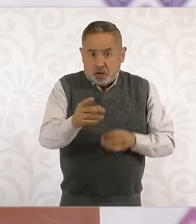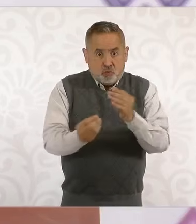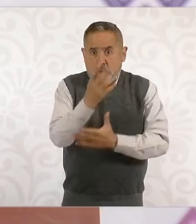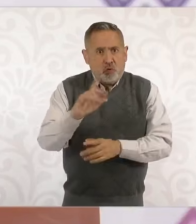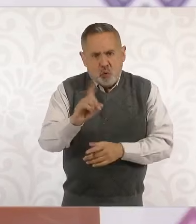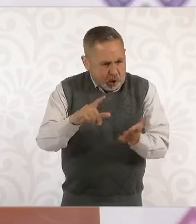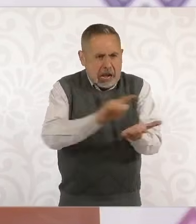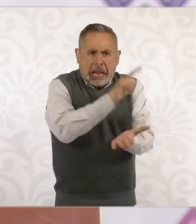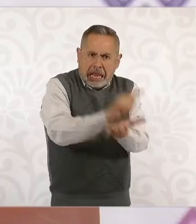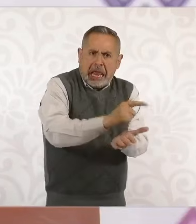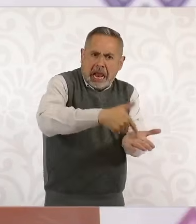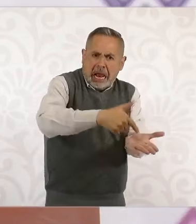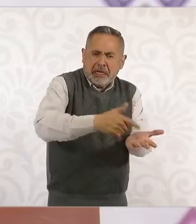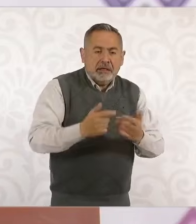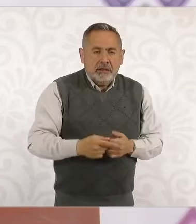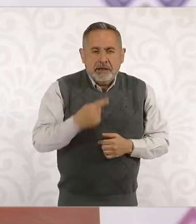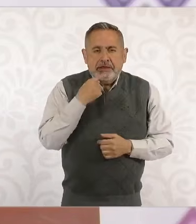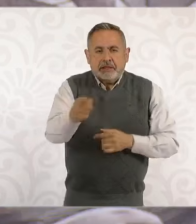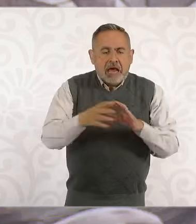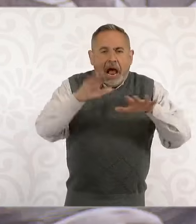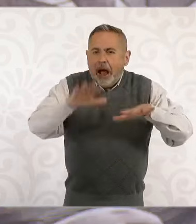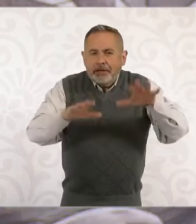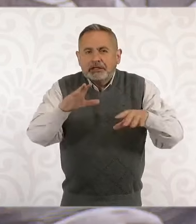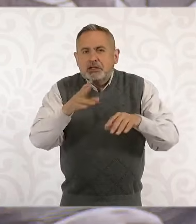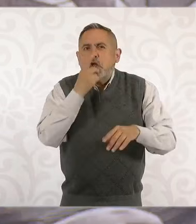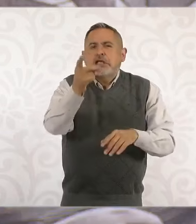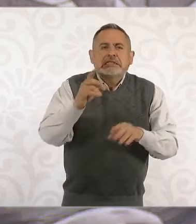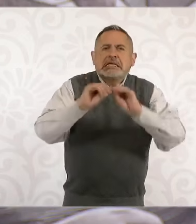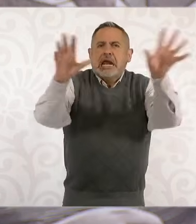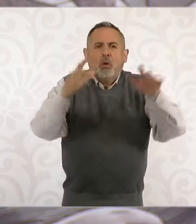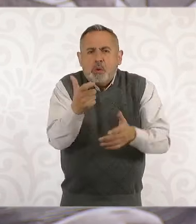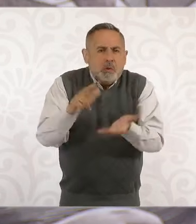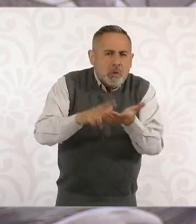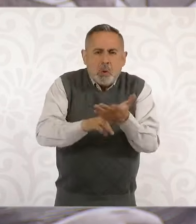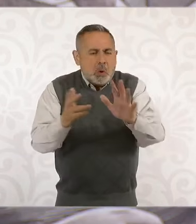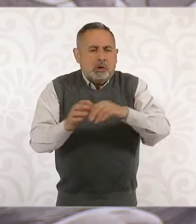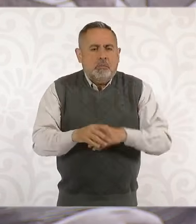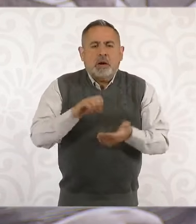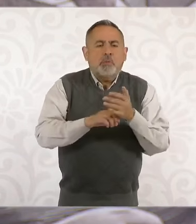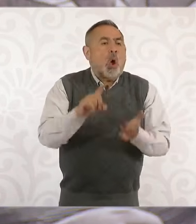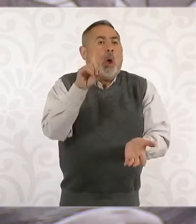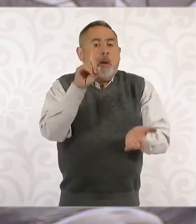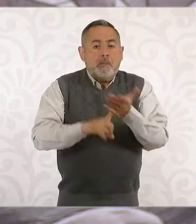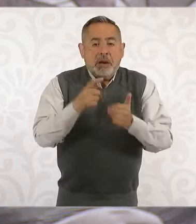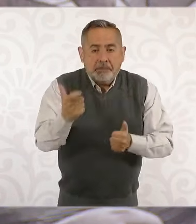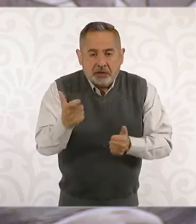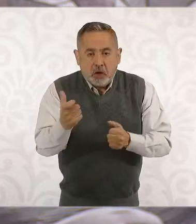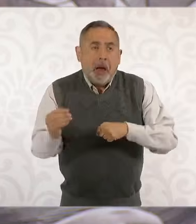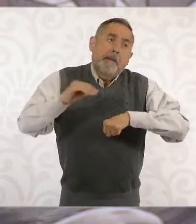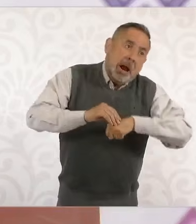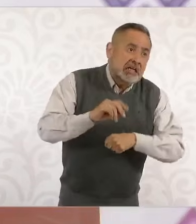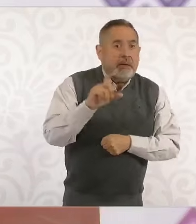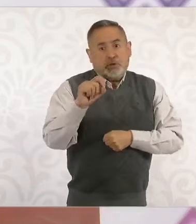en la ley. Estos montos que de repente no sabemos cuánto cuestan porque el boleto cuesta 1,000 pesos, pero le tienes que subir el 24%